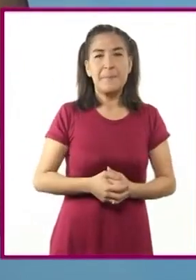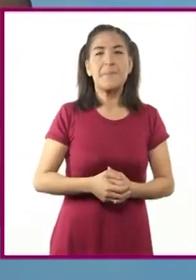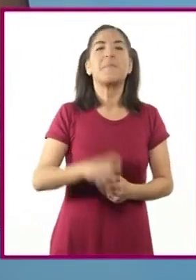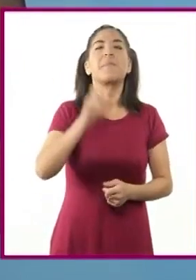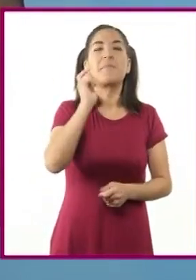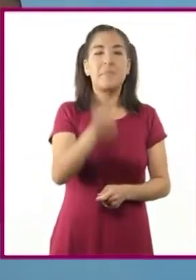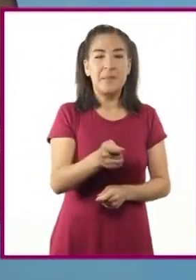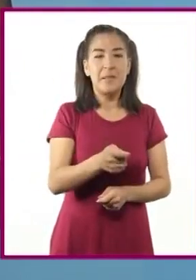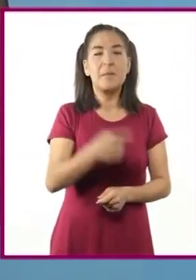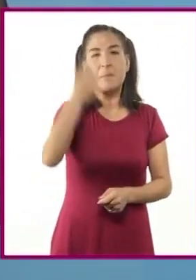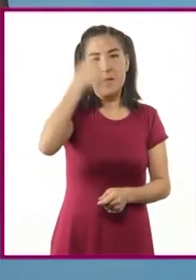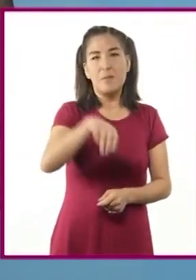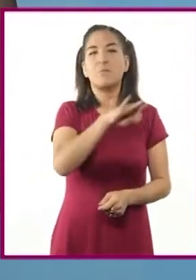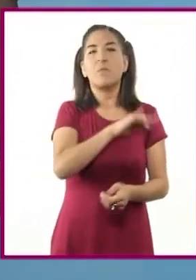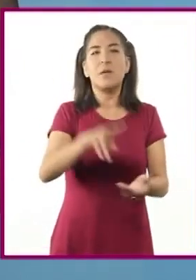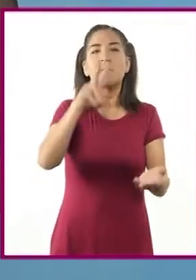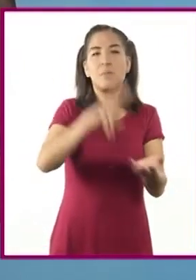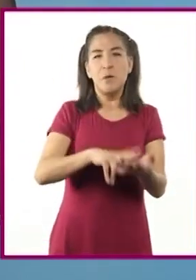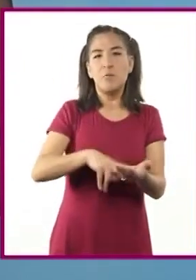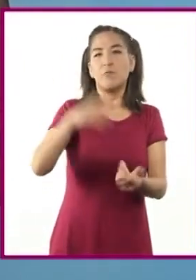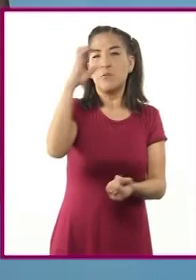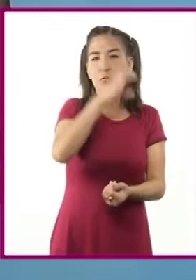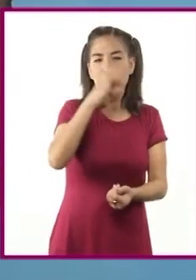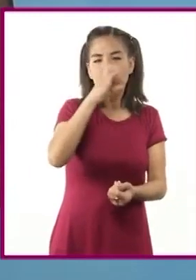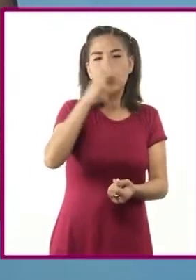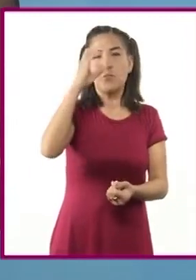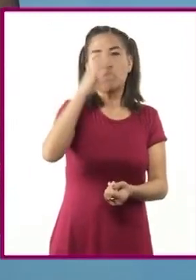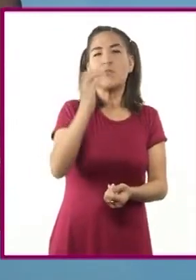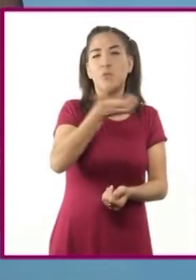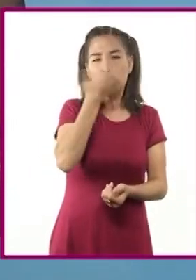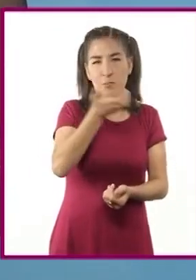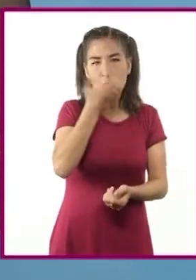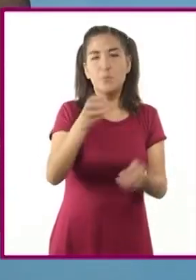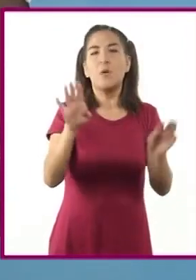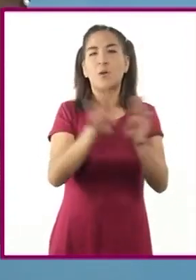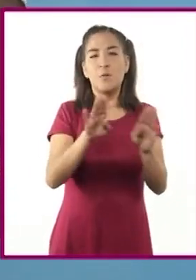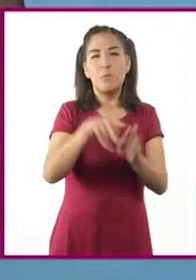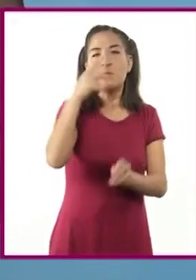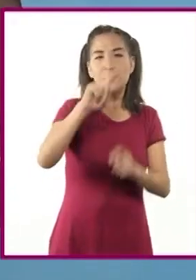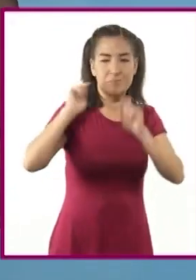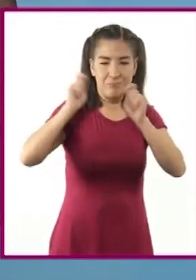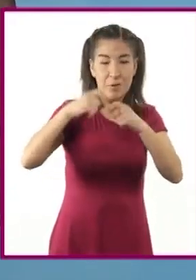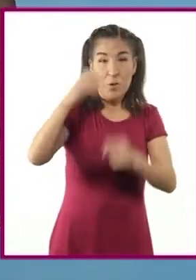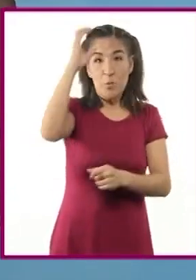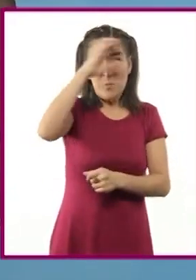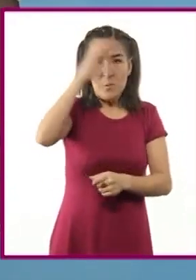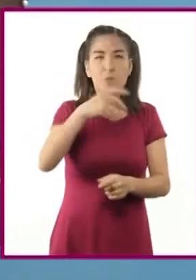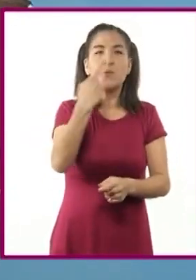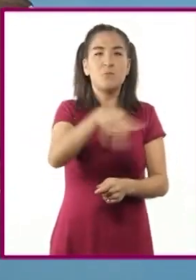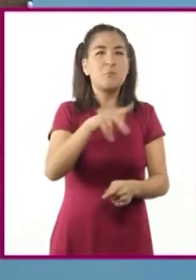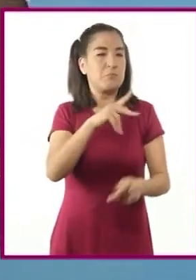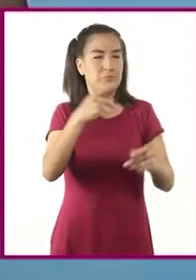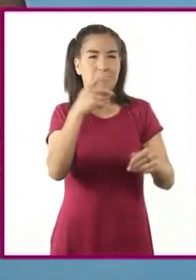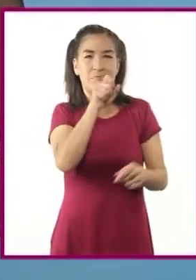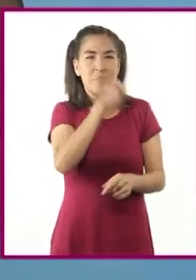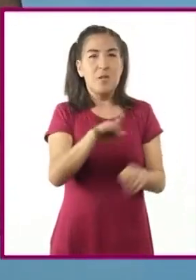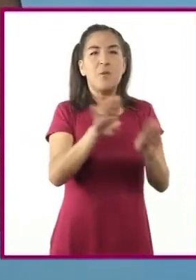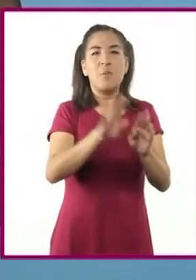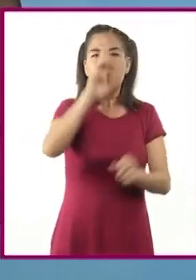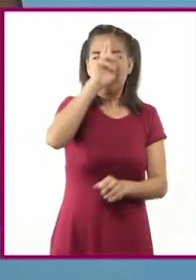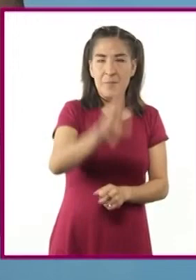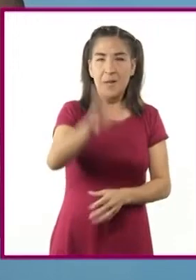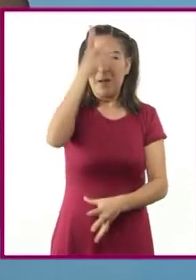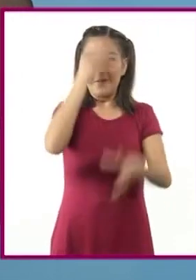cual muestra valores, costumbres y tradiciones propias que van encaminadas en aprender y